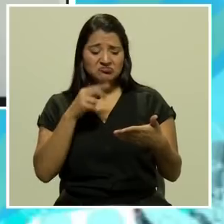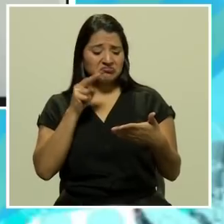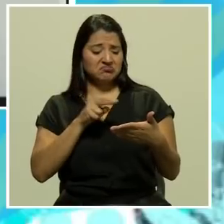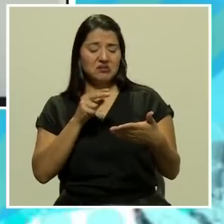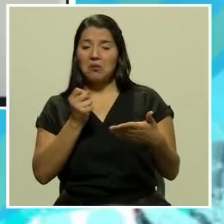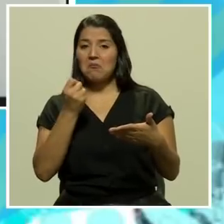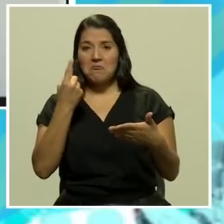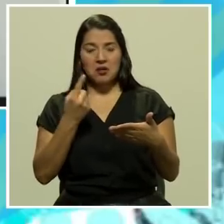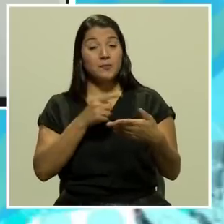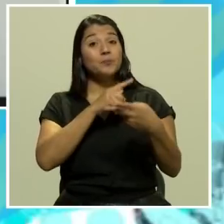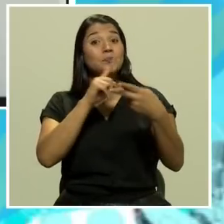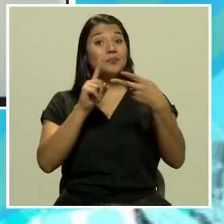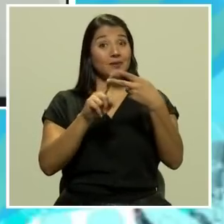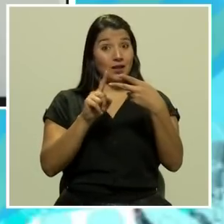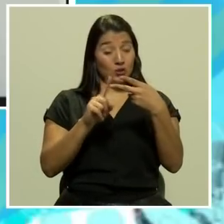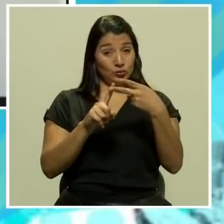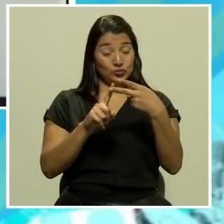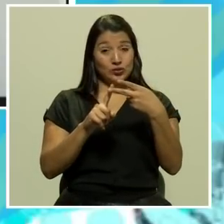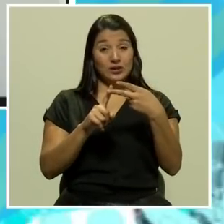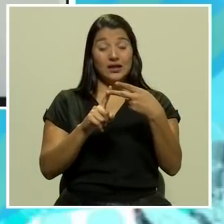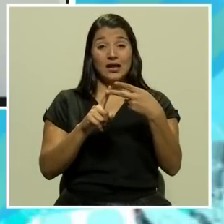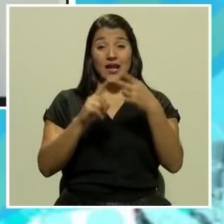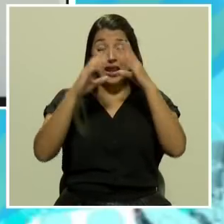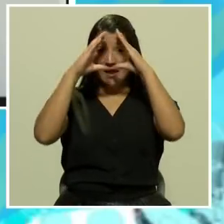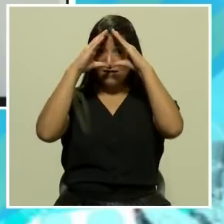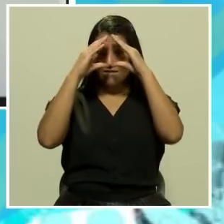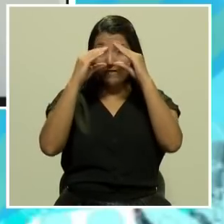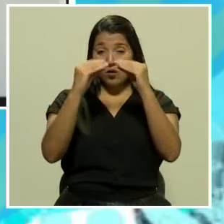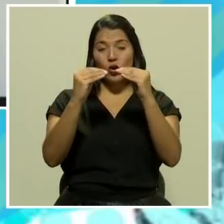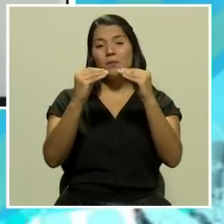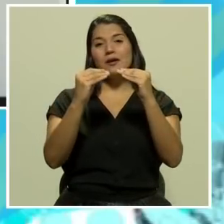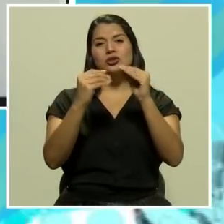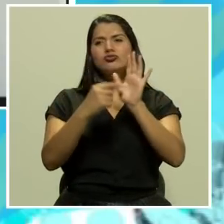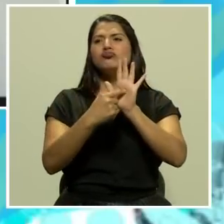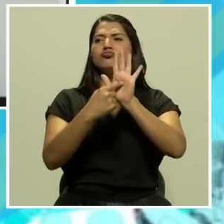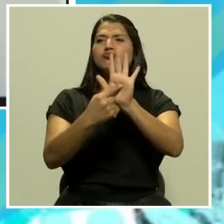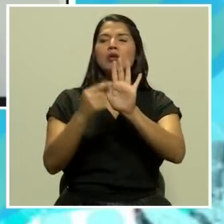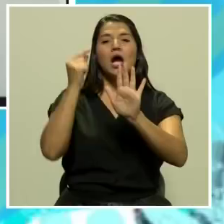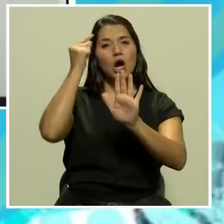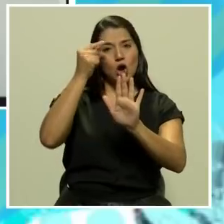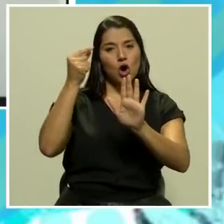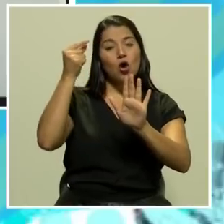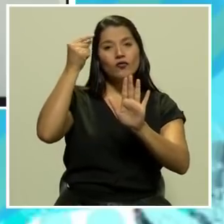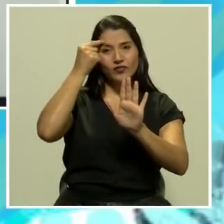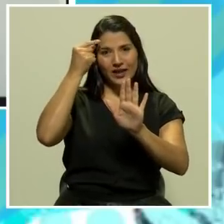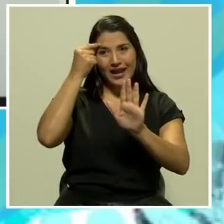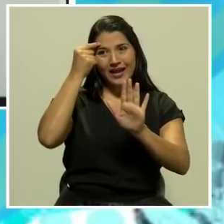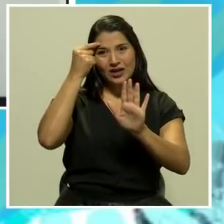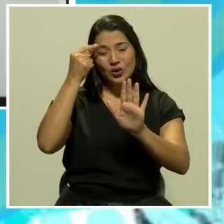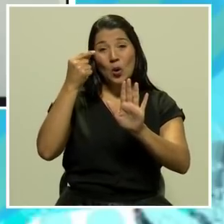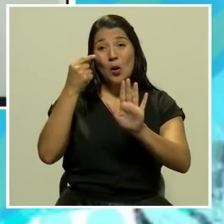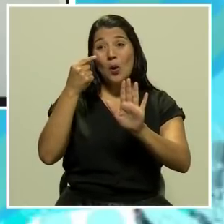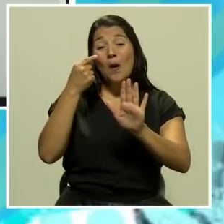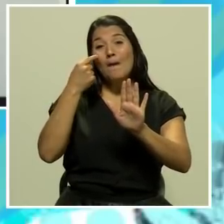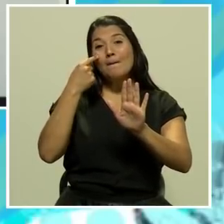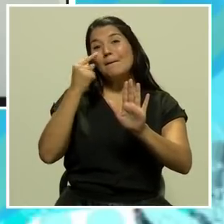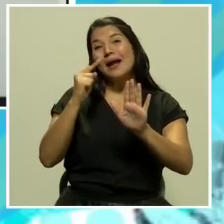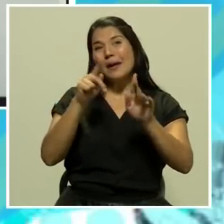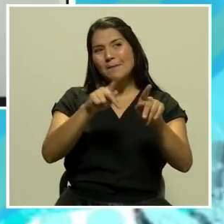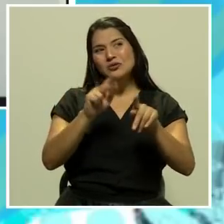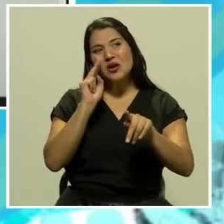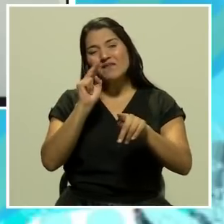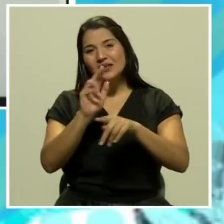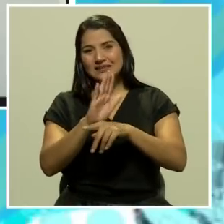segundo lugar, estos datos que presenta el gobierno, para ponerlo a los televidentes más sencillo, es como que fuera